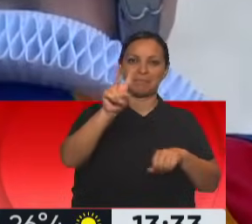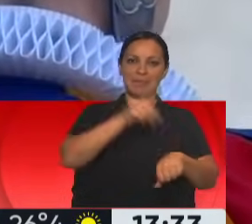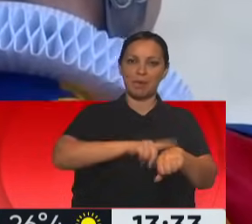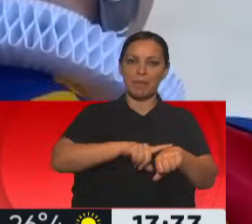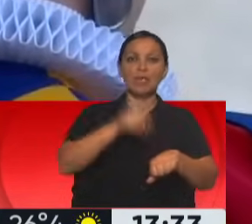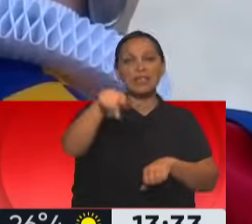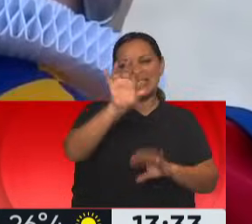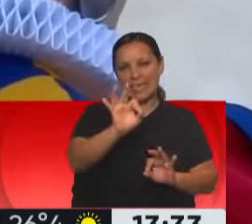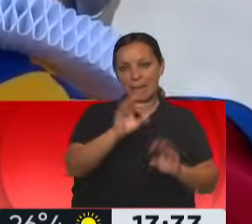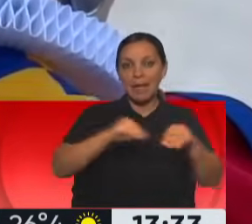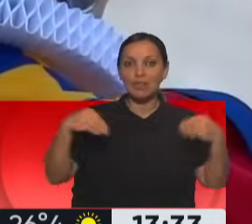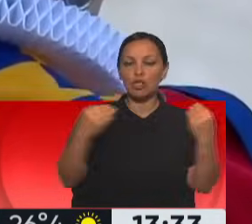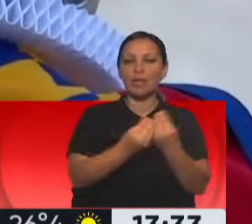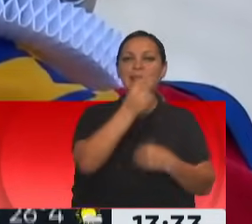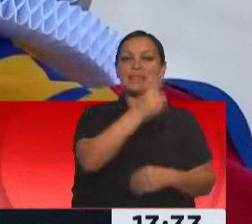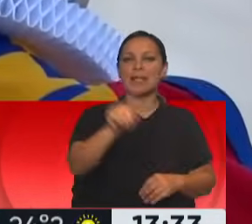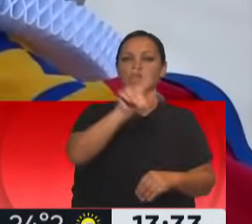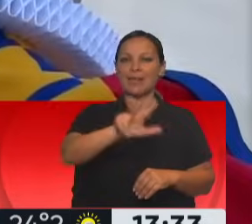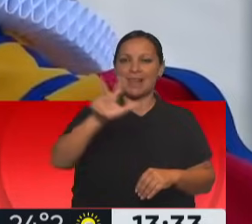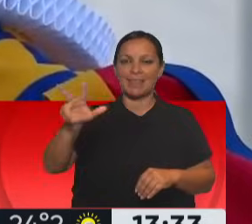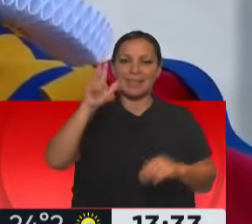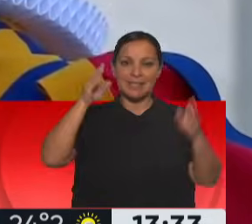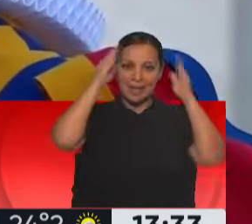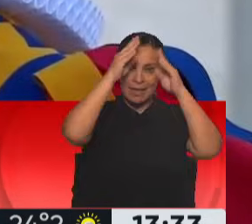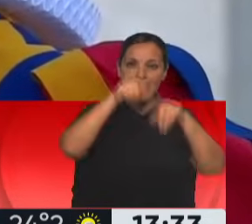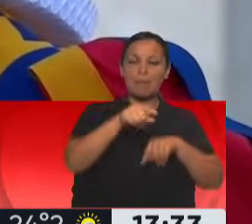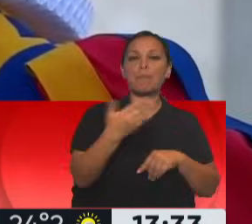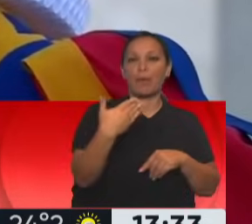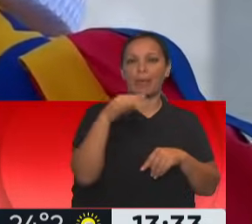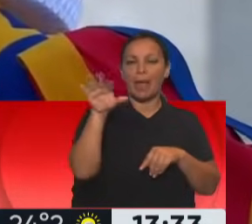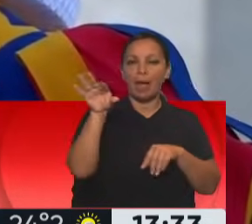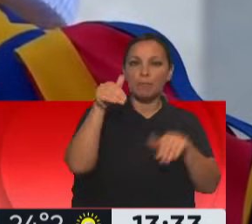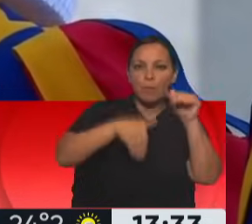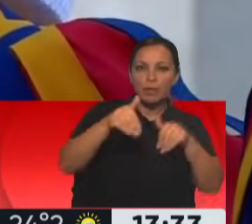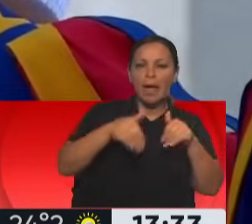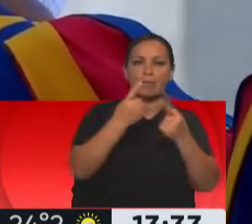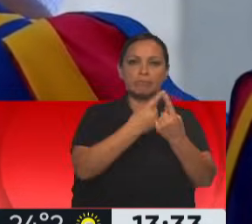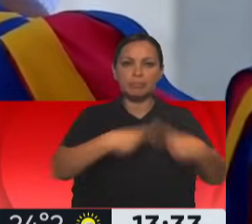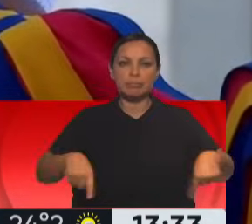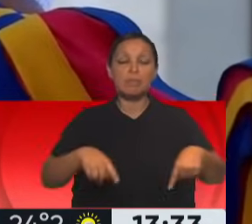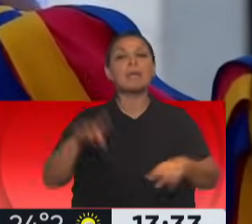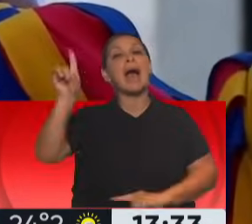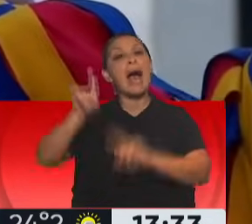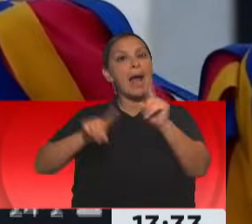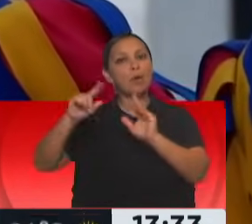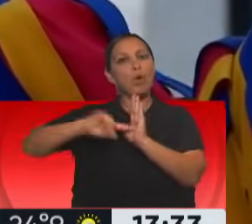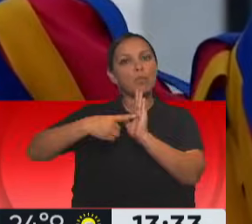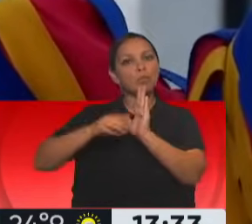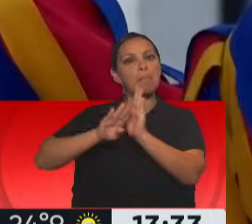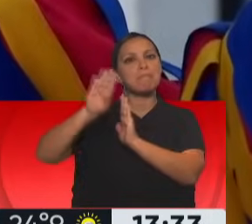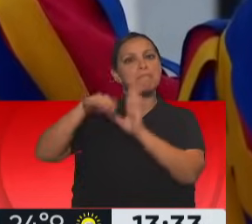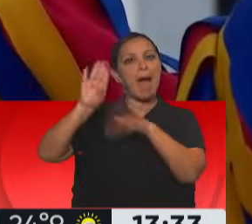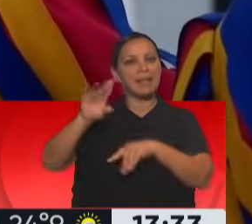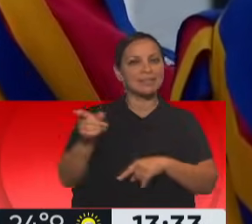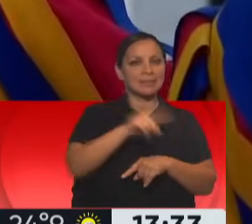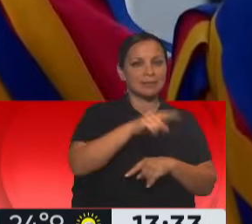eran 133 los que podían votar, los papables, si bien lo fueron todos, había algunos con más condiciones que otros. Tengamos